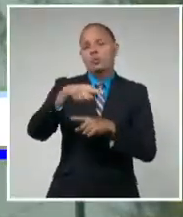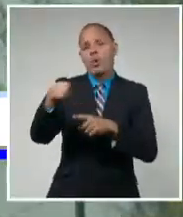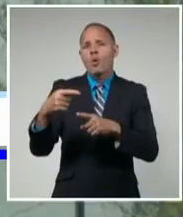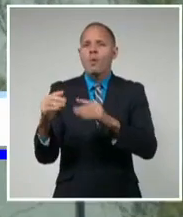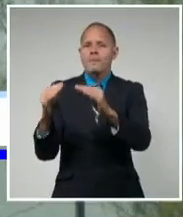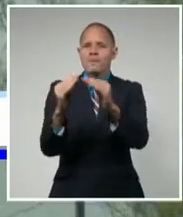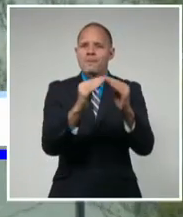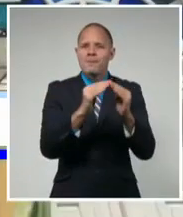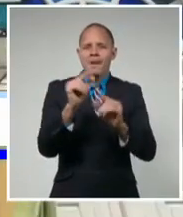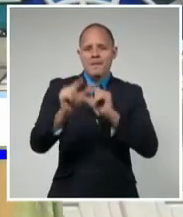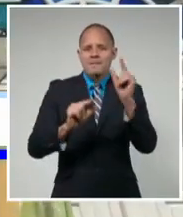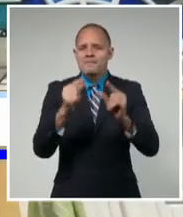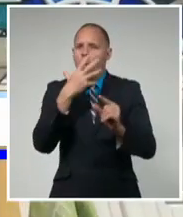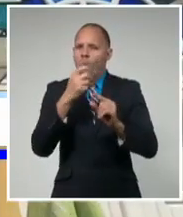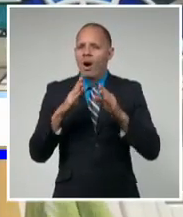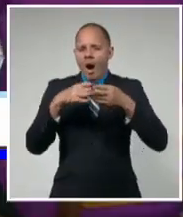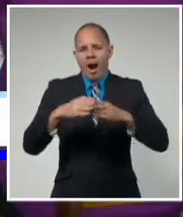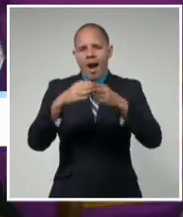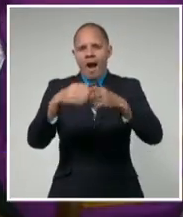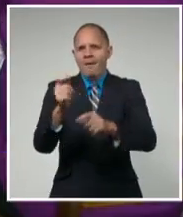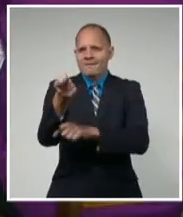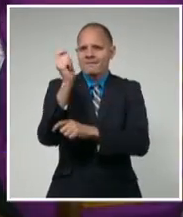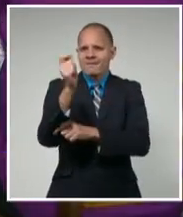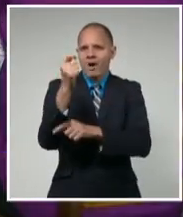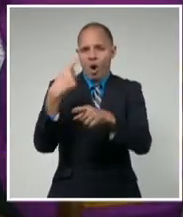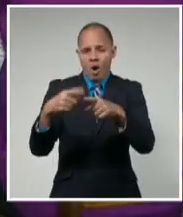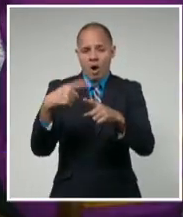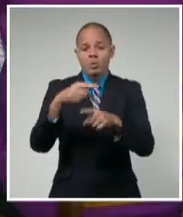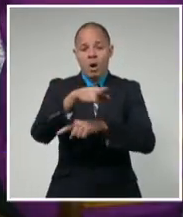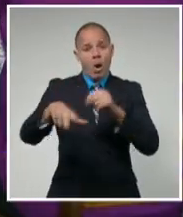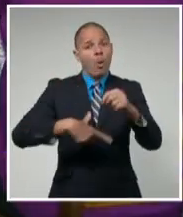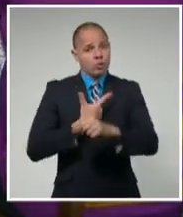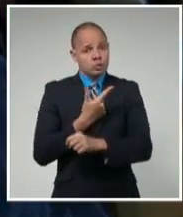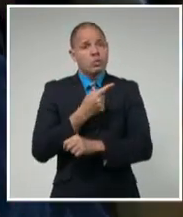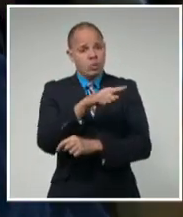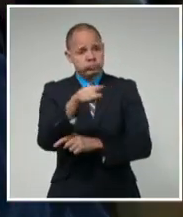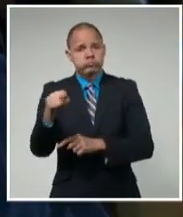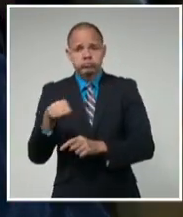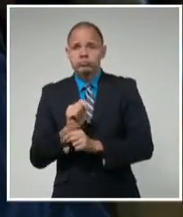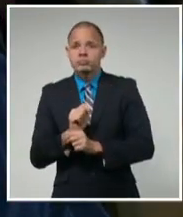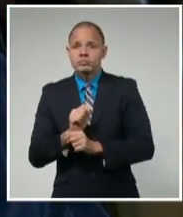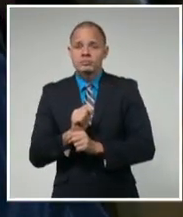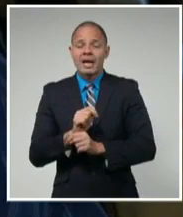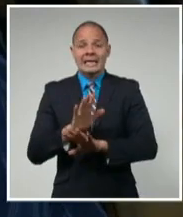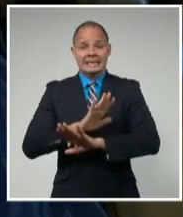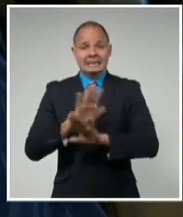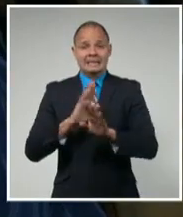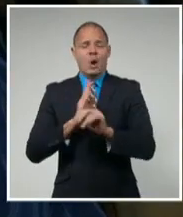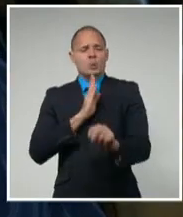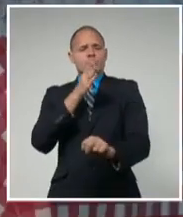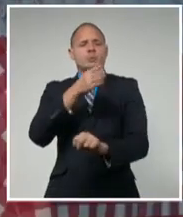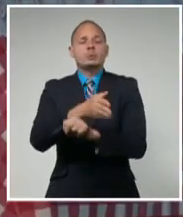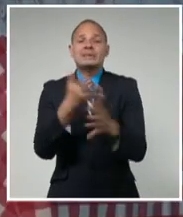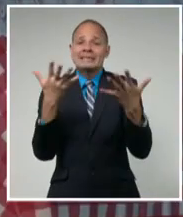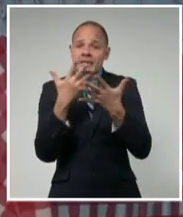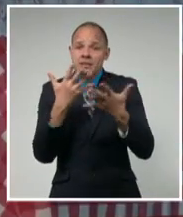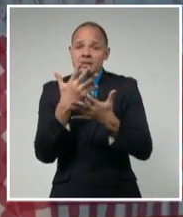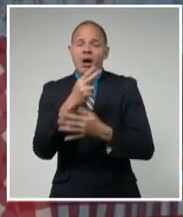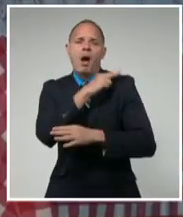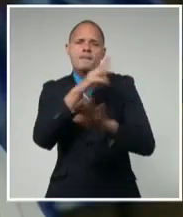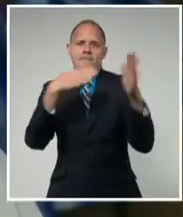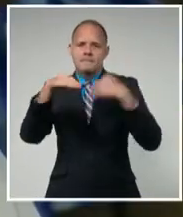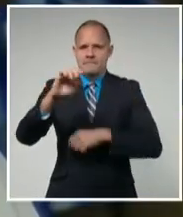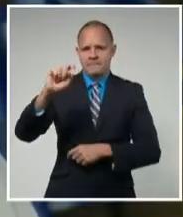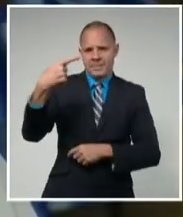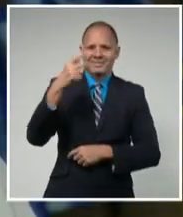destino turístico con un rico acervo cultural. Hasta allí llegó el primer ministro Manuel Marrero Cruz, diputado a la Asamblea Nacional por Jibara. Le